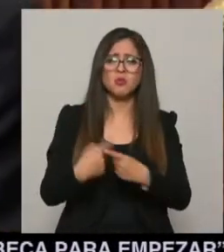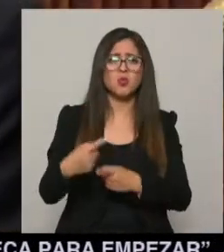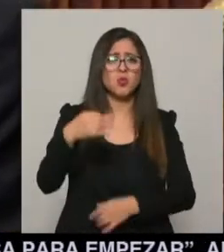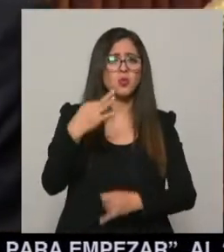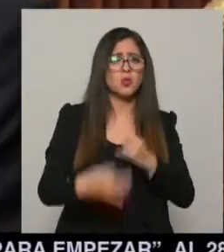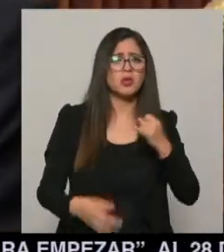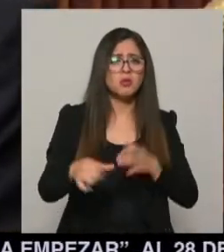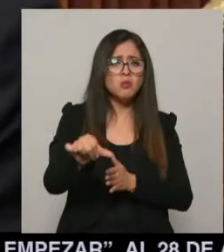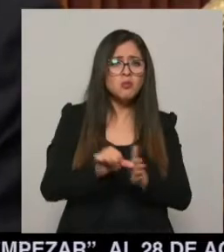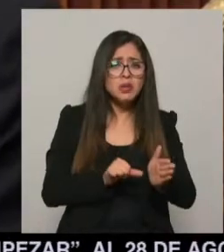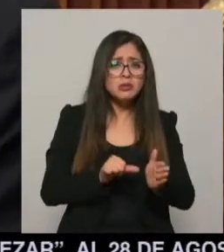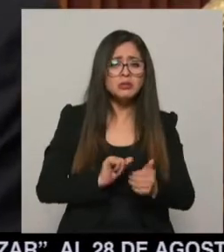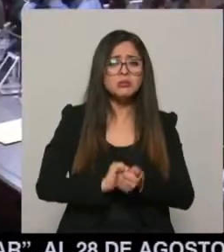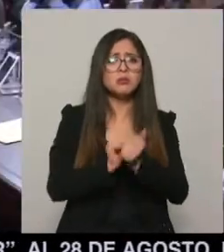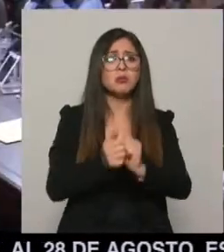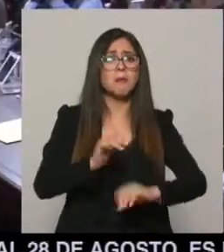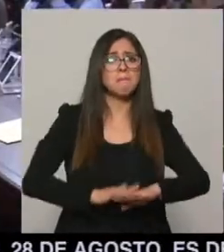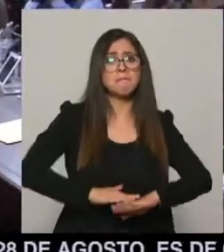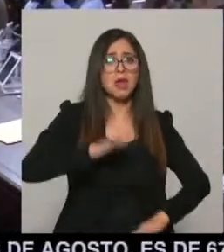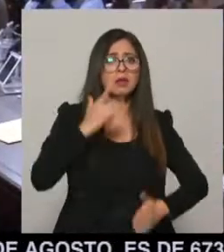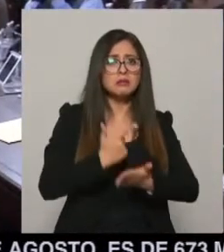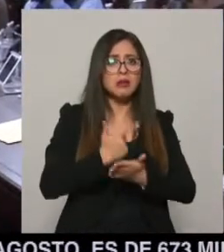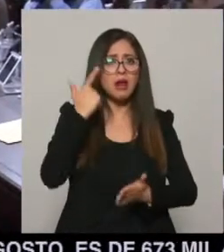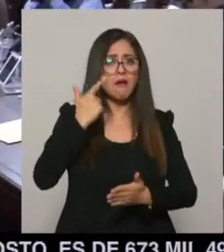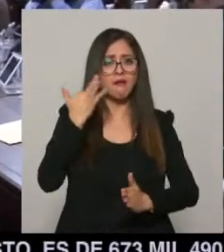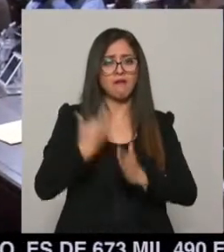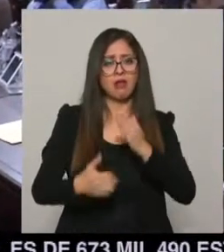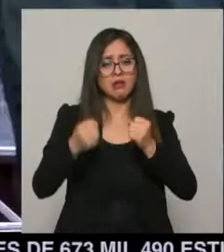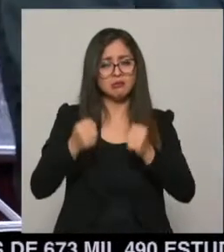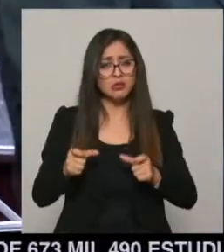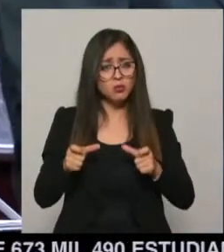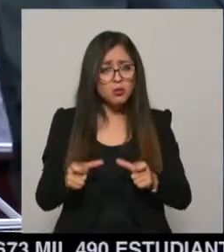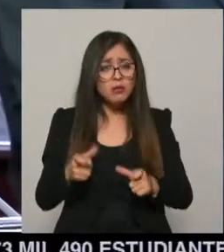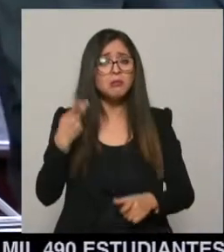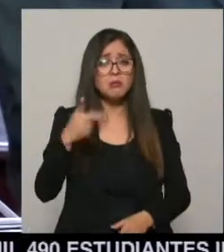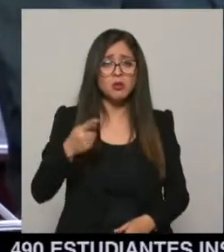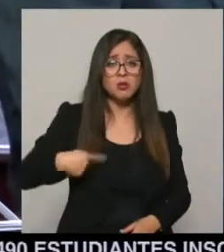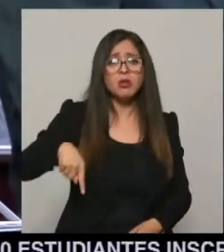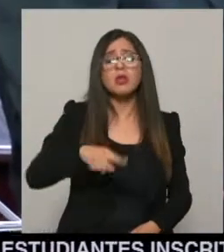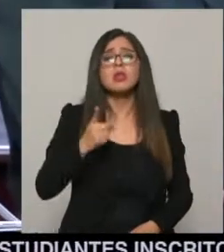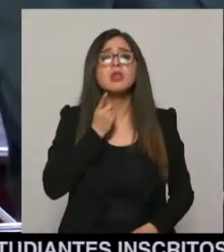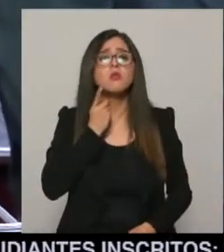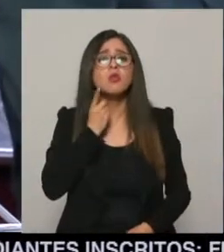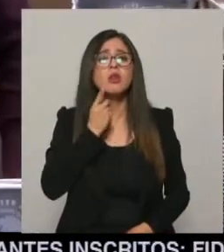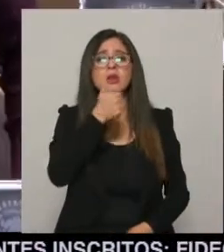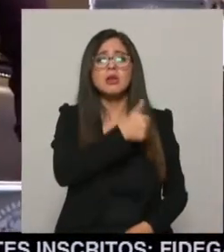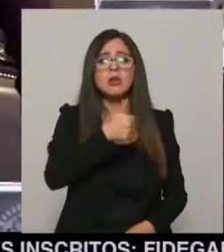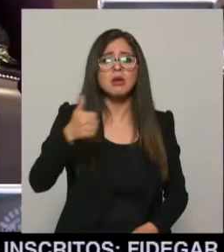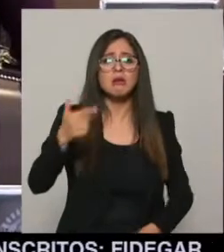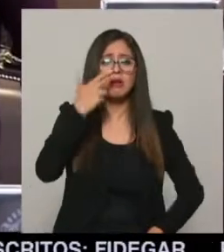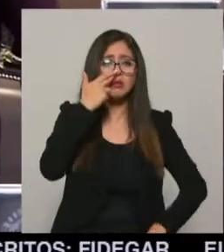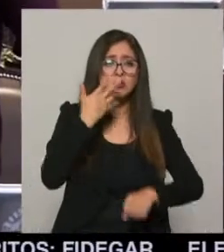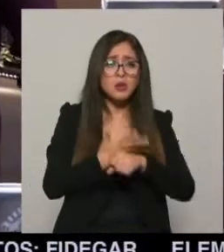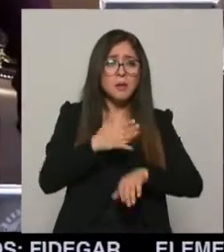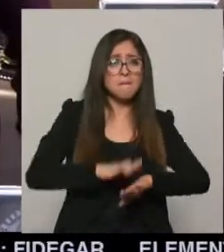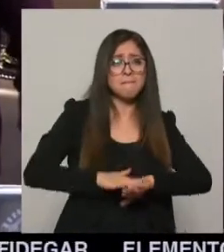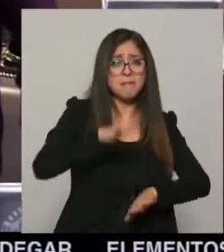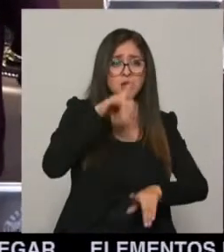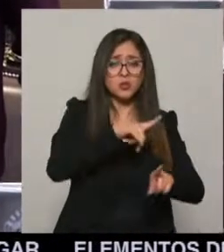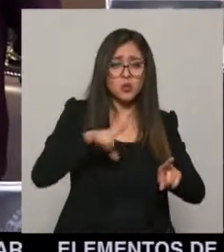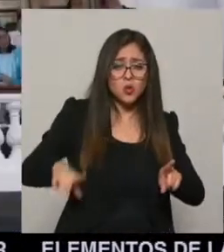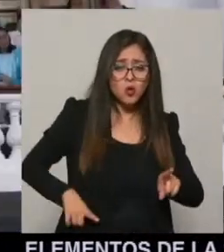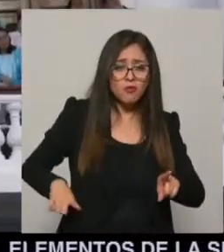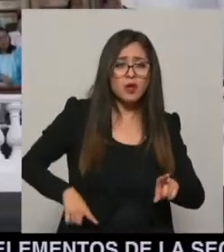agravado de manera importante. Tenemos un pendiente muy grande, los diputados, porque somos corresponsables, pero sobre todo el gobierno, de generar